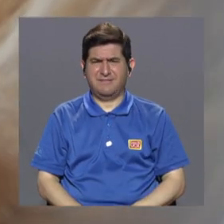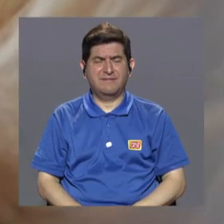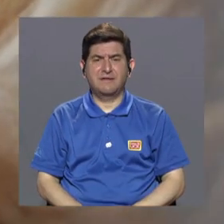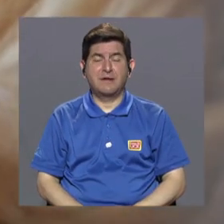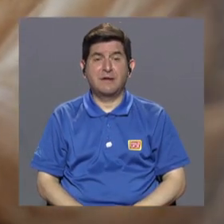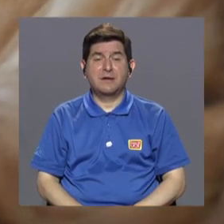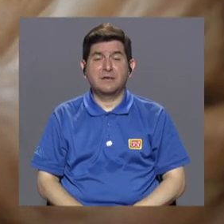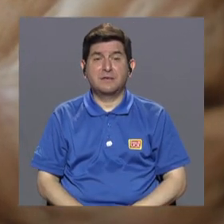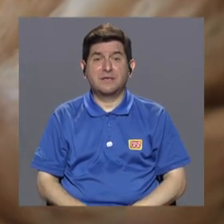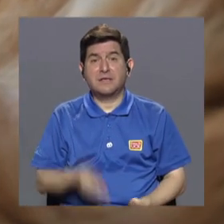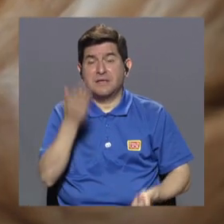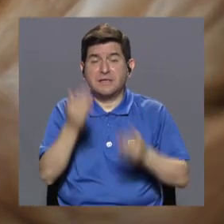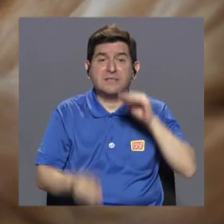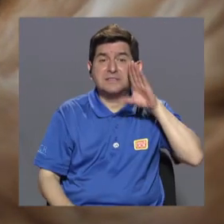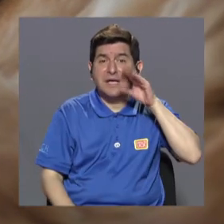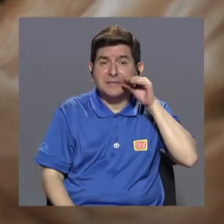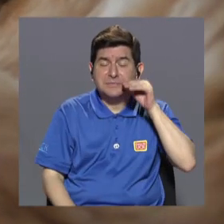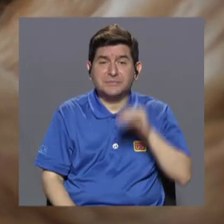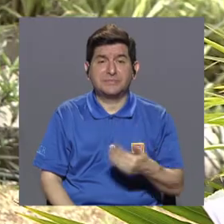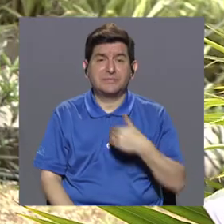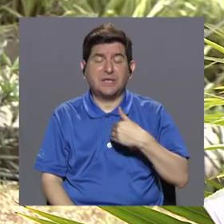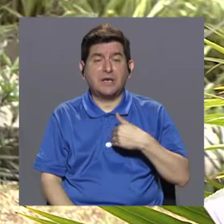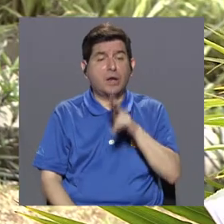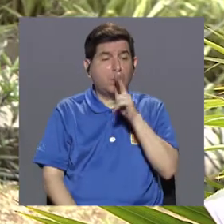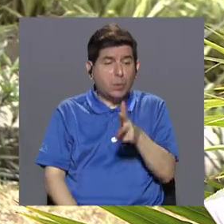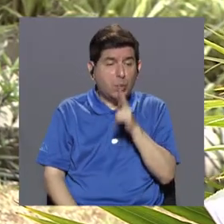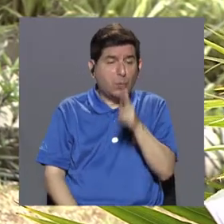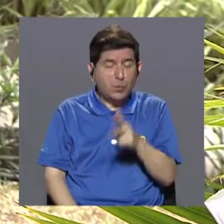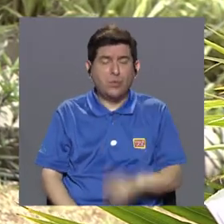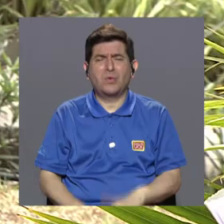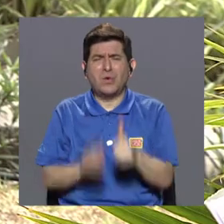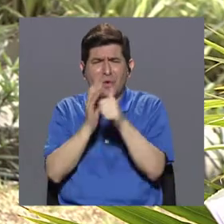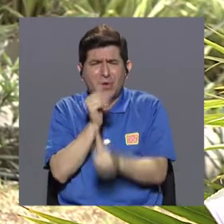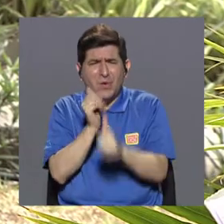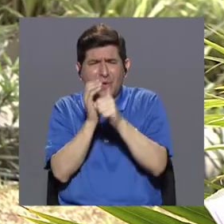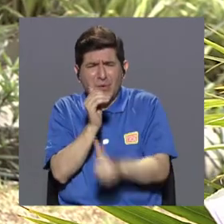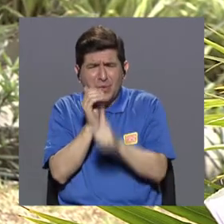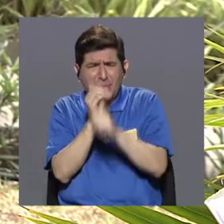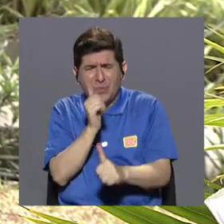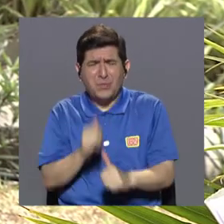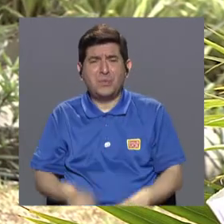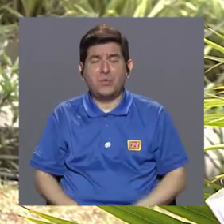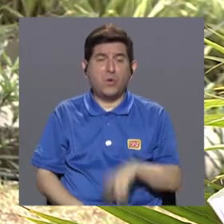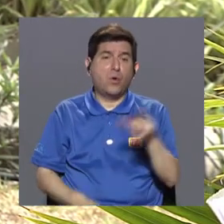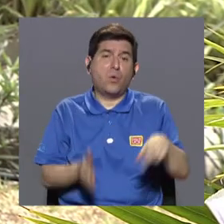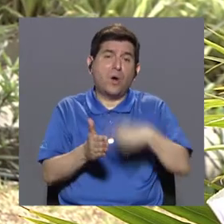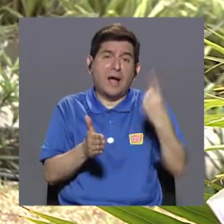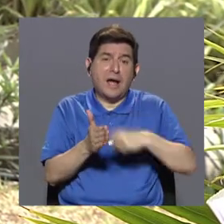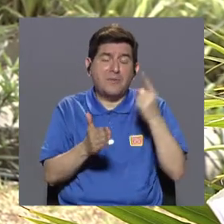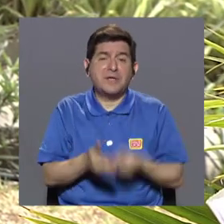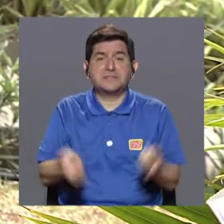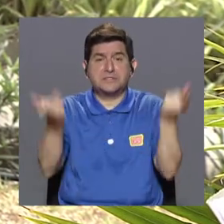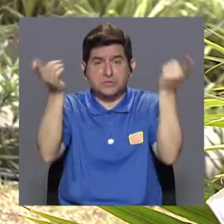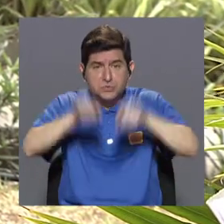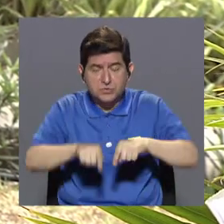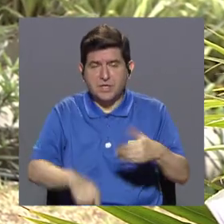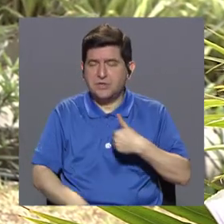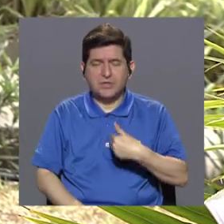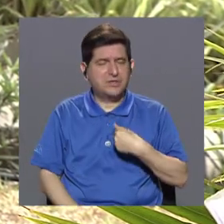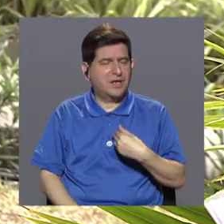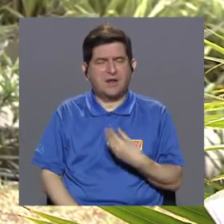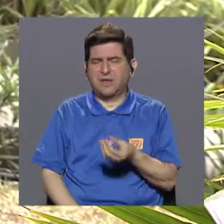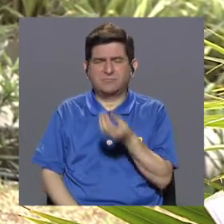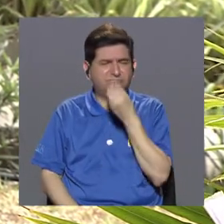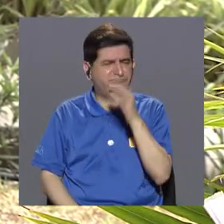son perros, por ejemplo, que tienen vómitos o diarreas muy frecuentes o intermitentemente, no tienen buen